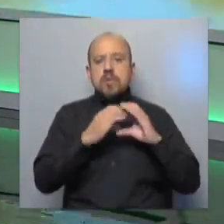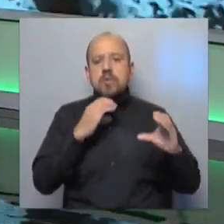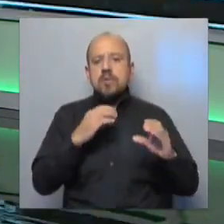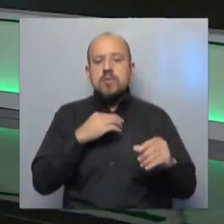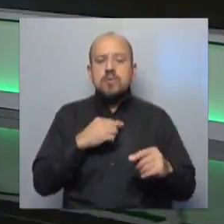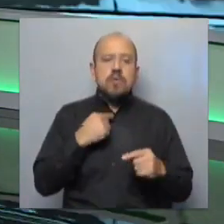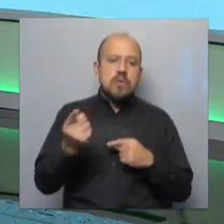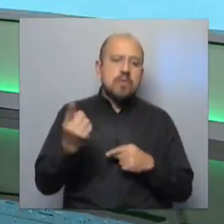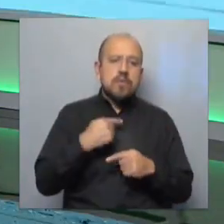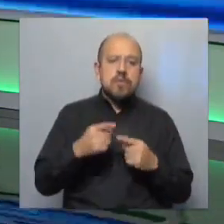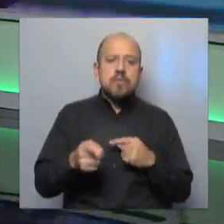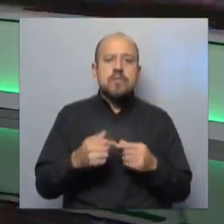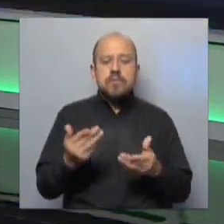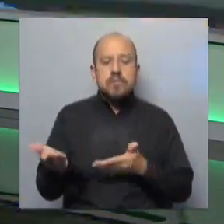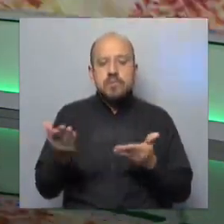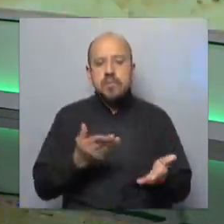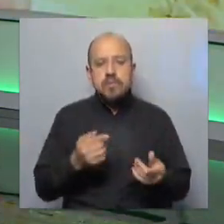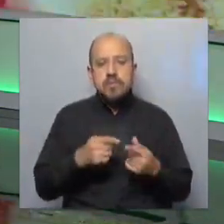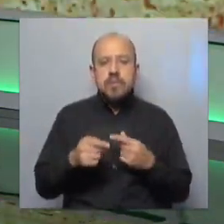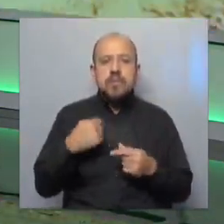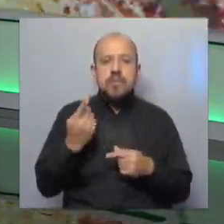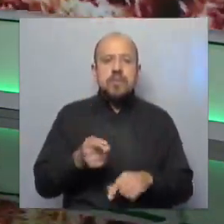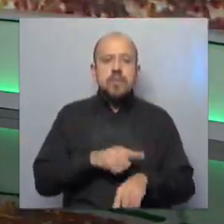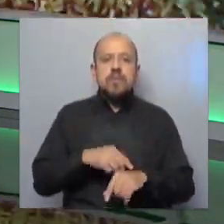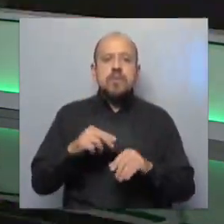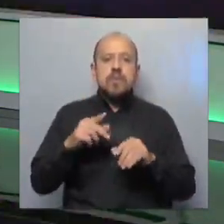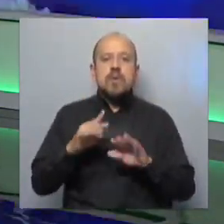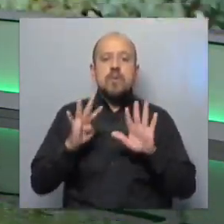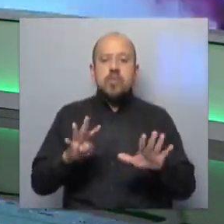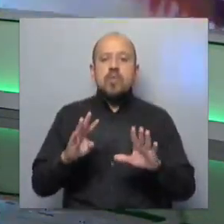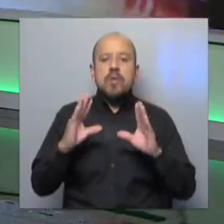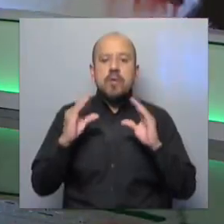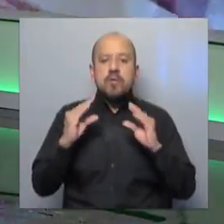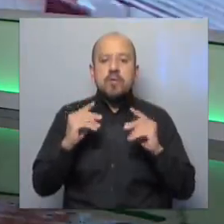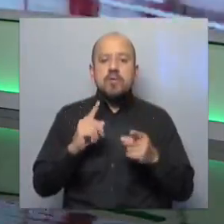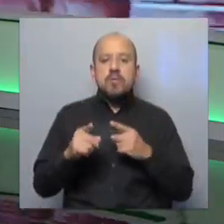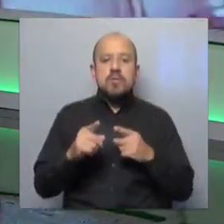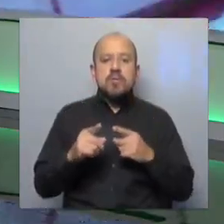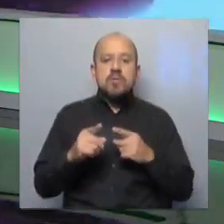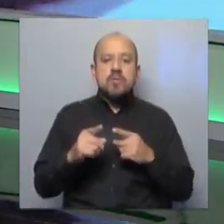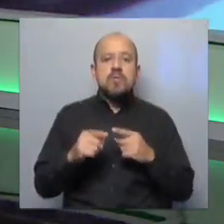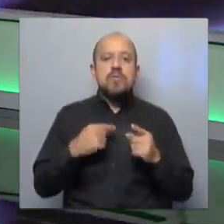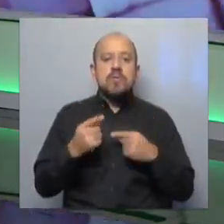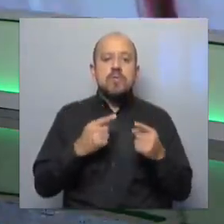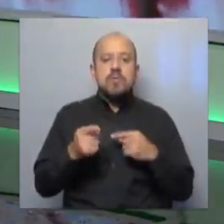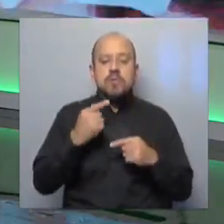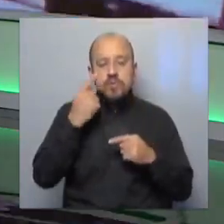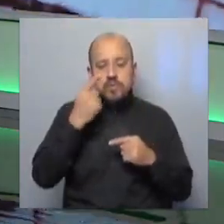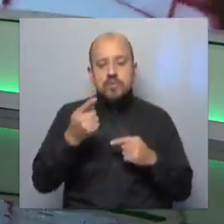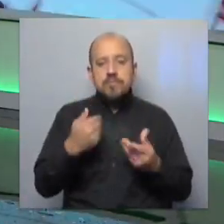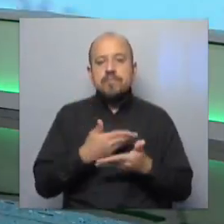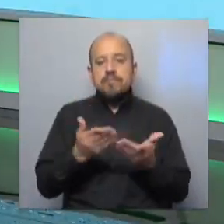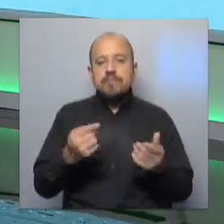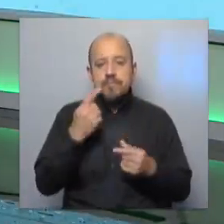para ir y para venir así que la invitación está hecha mañana 21 horas en la lazarov y yo cierro justamente compartiendo con ustedes